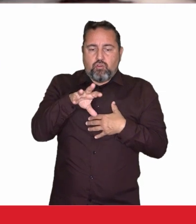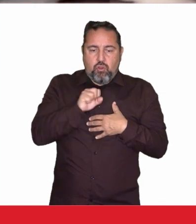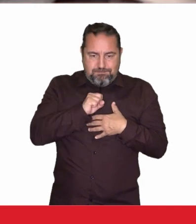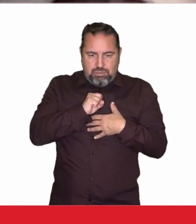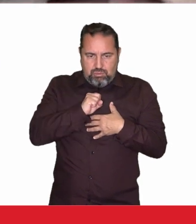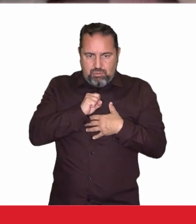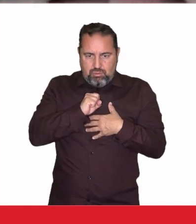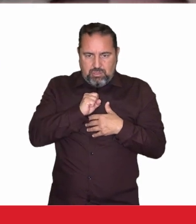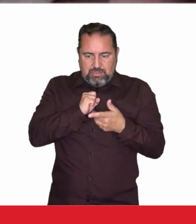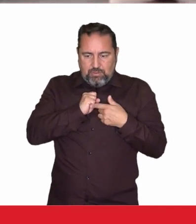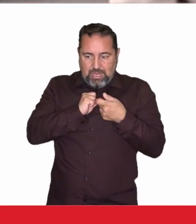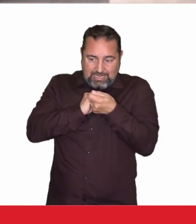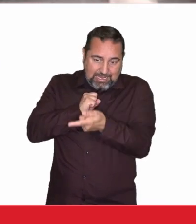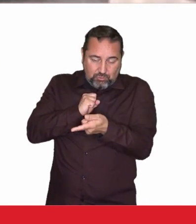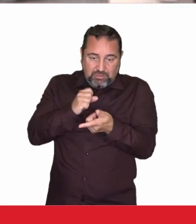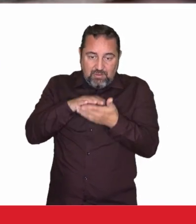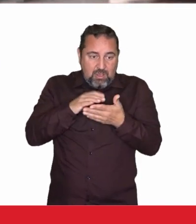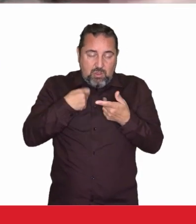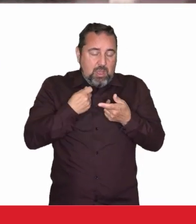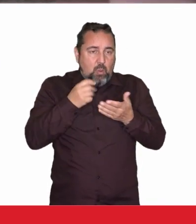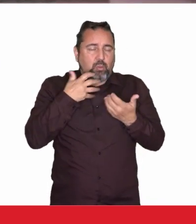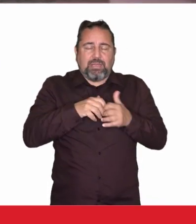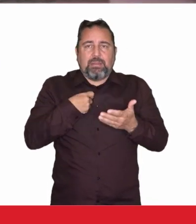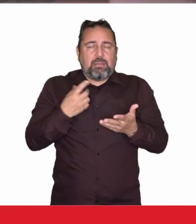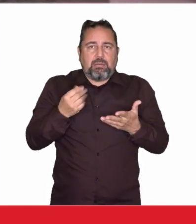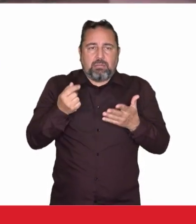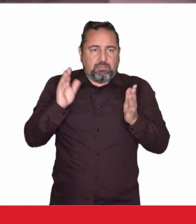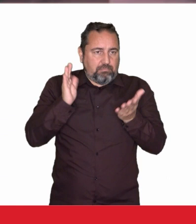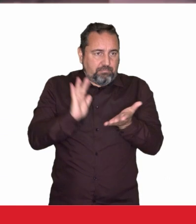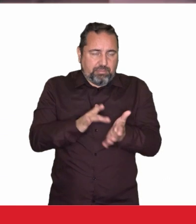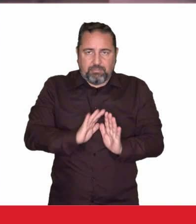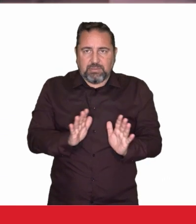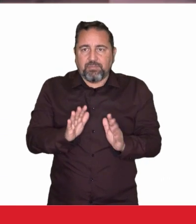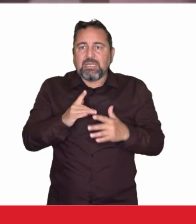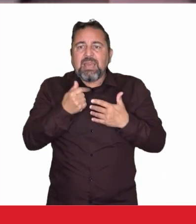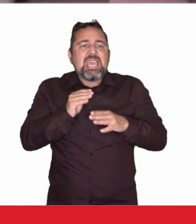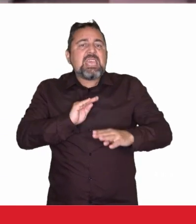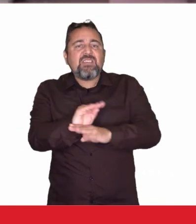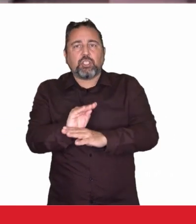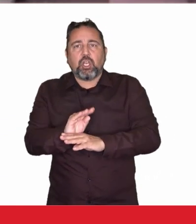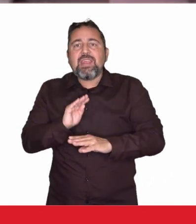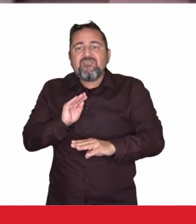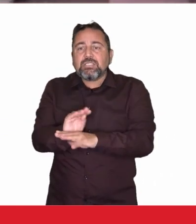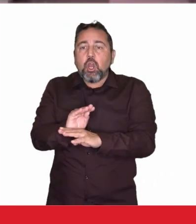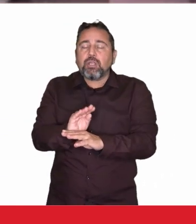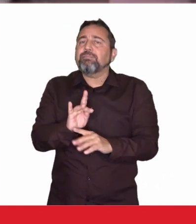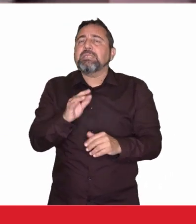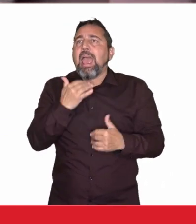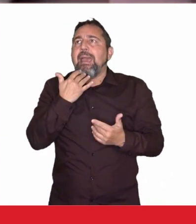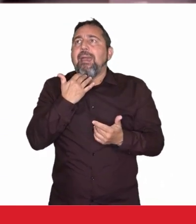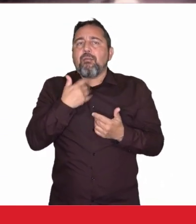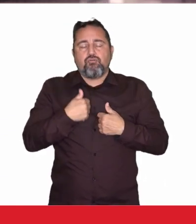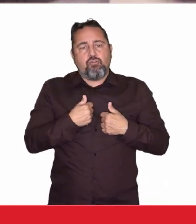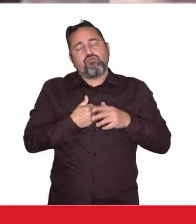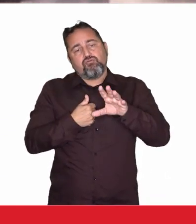lo compro y lo gasto, es decir, automáticamente me quedo sin ello, por así decir, ¿vale? De las inversiones, ¿vale? Que las